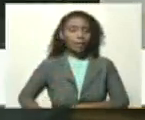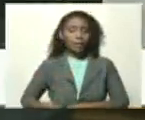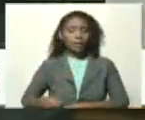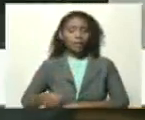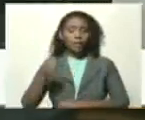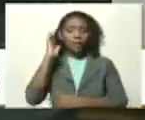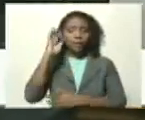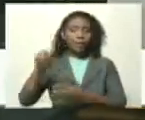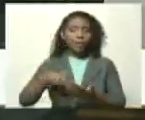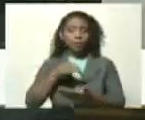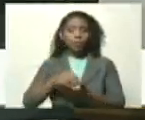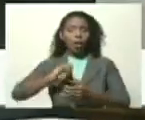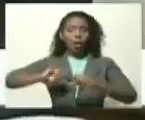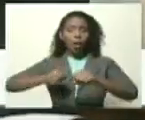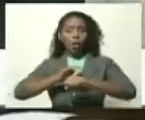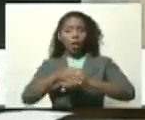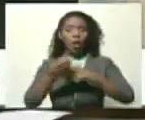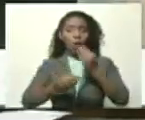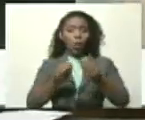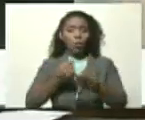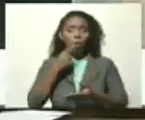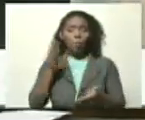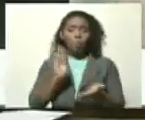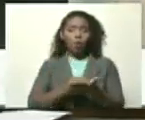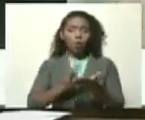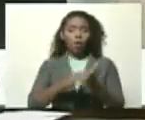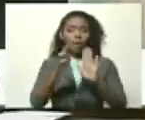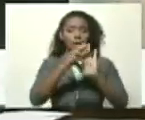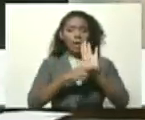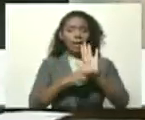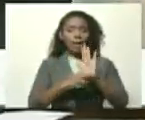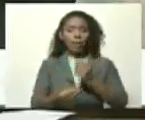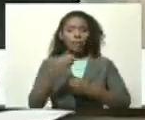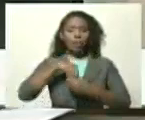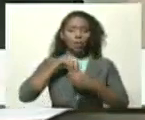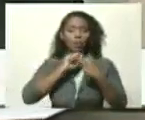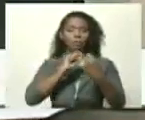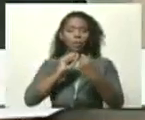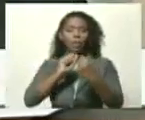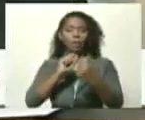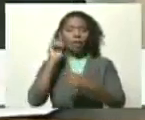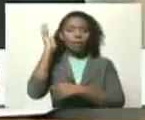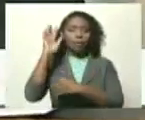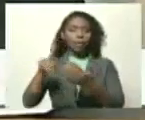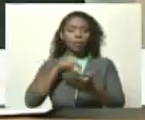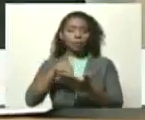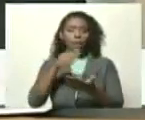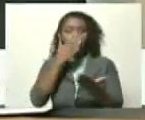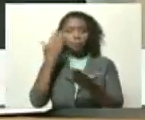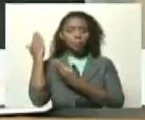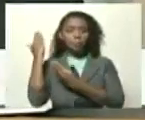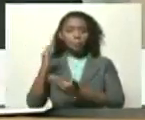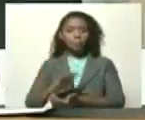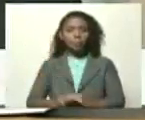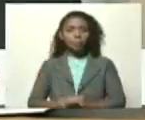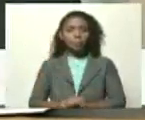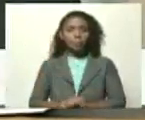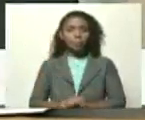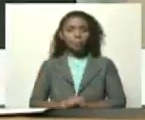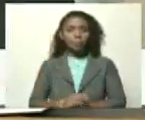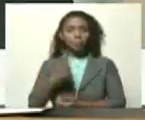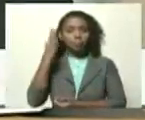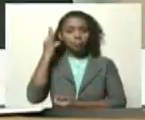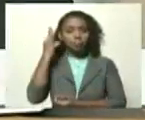Venezolano, doctor Jorge Rodríguez, tal como lo establece el Reglamento Interior y de Debate del Parlamento Venezolano. Escuchemos.